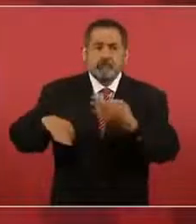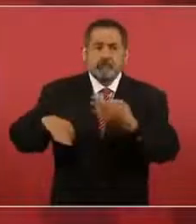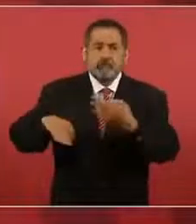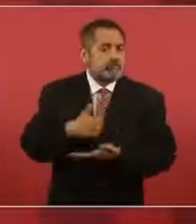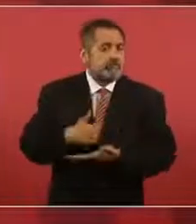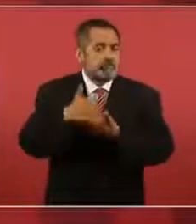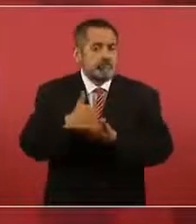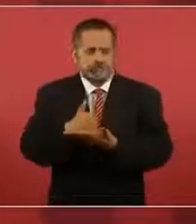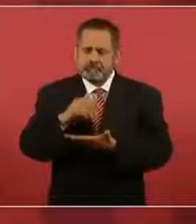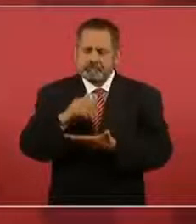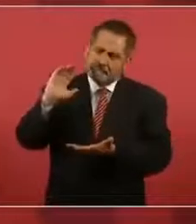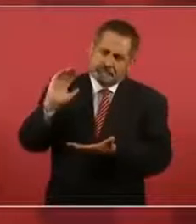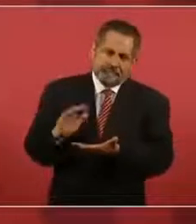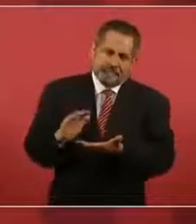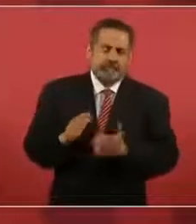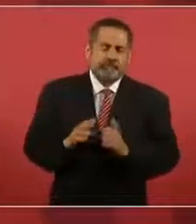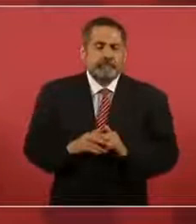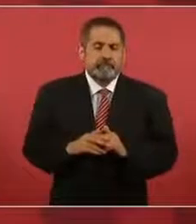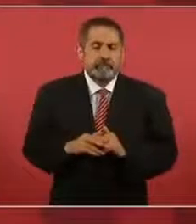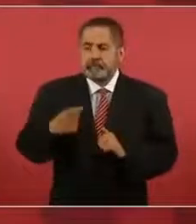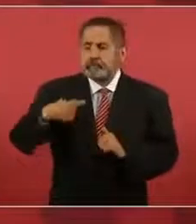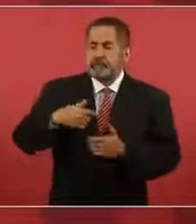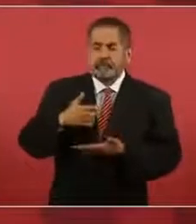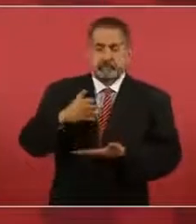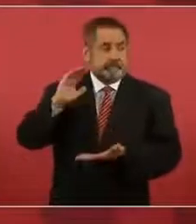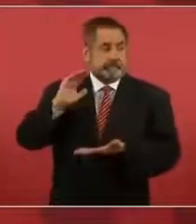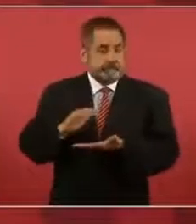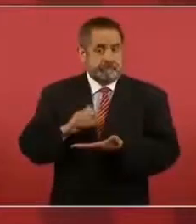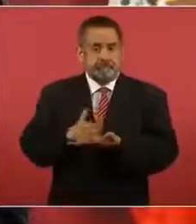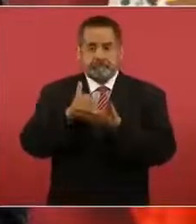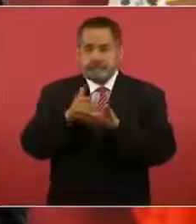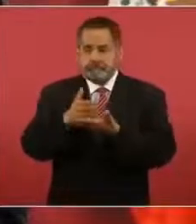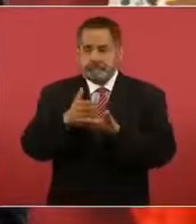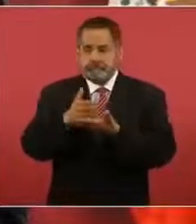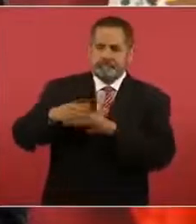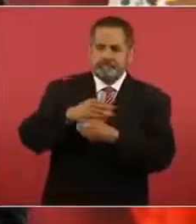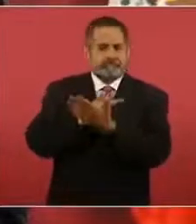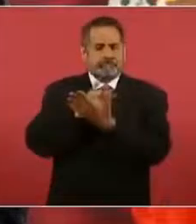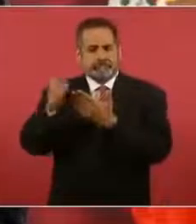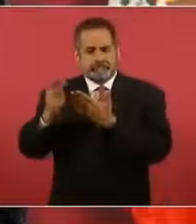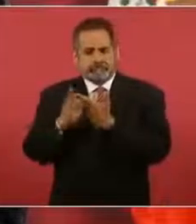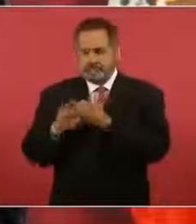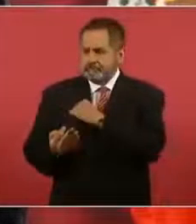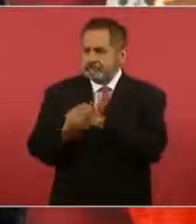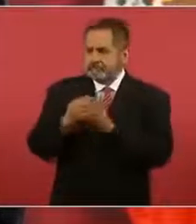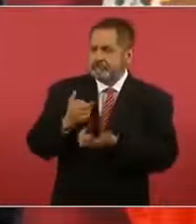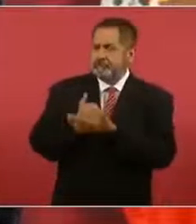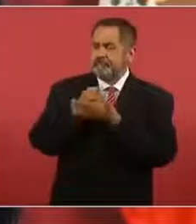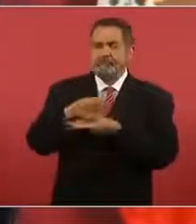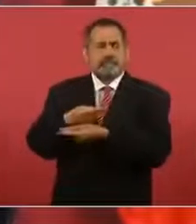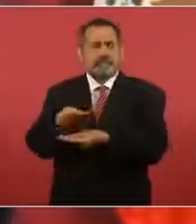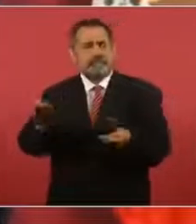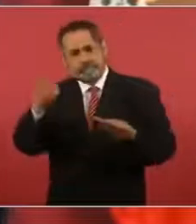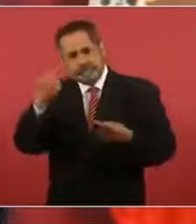ayudamos y nos ayudamos, ¿sí? Con un programa para